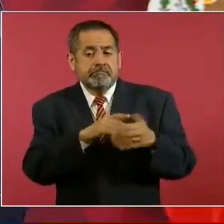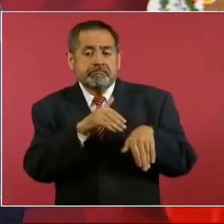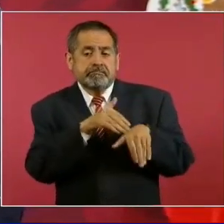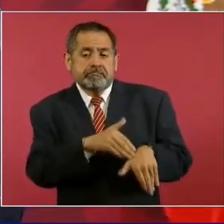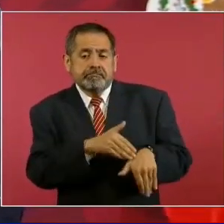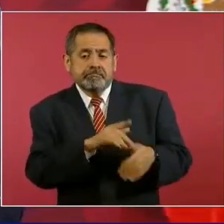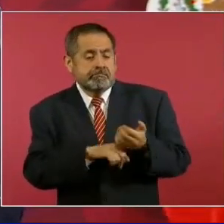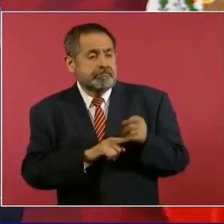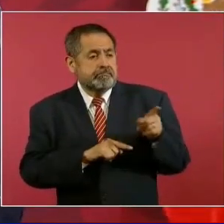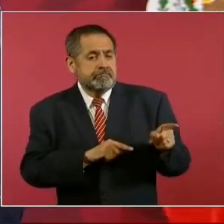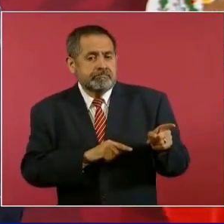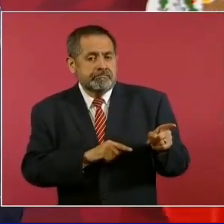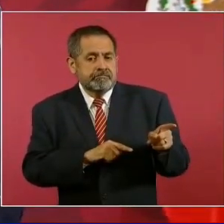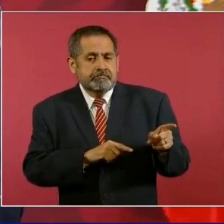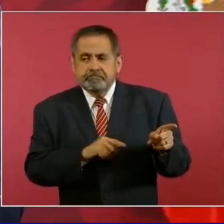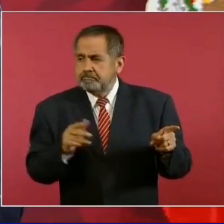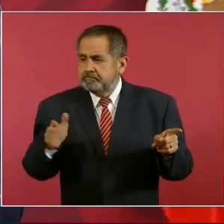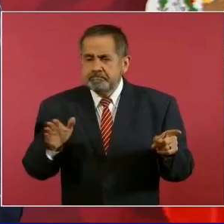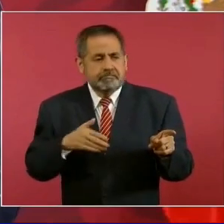particulares,